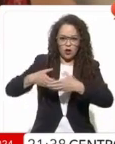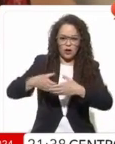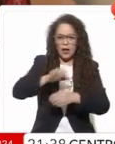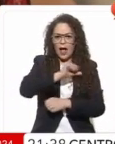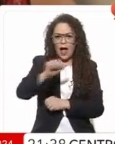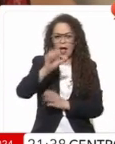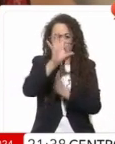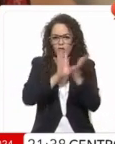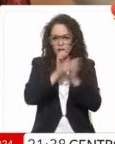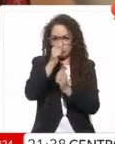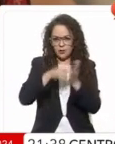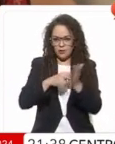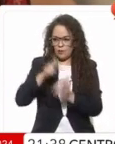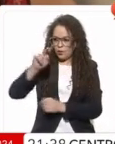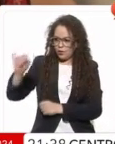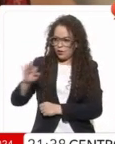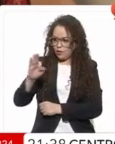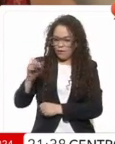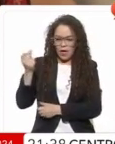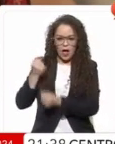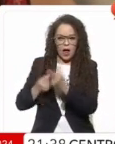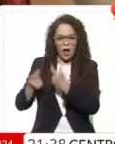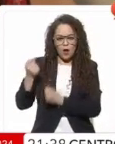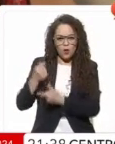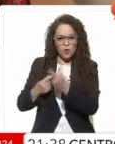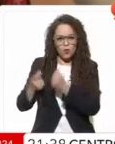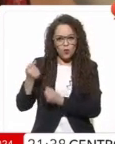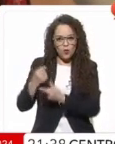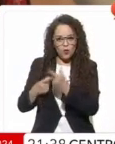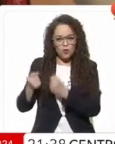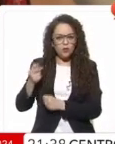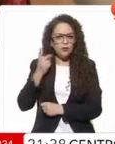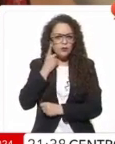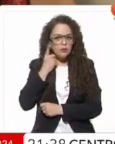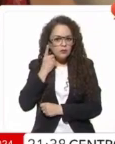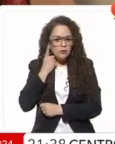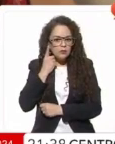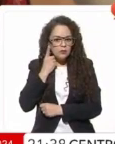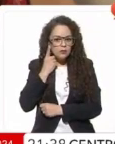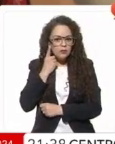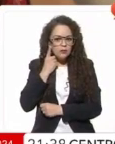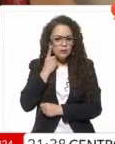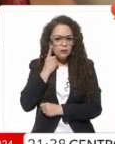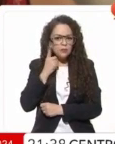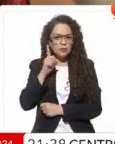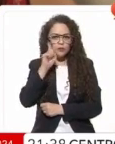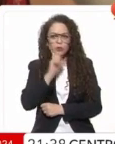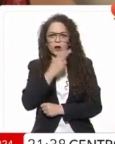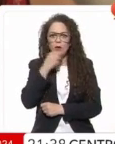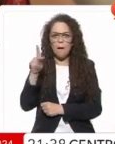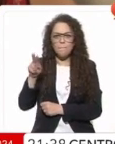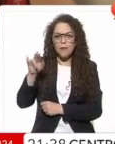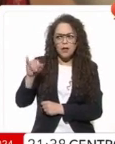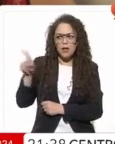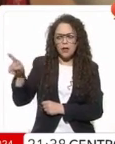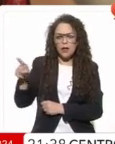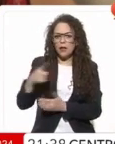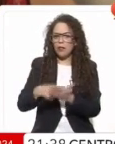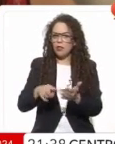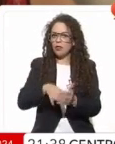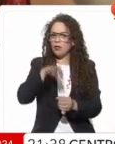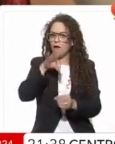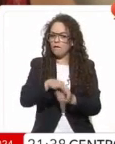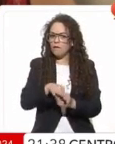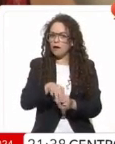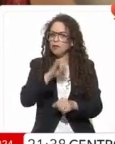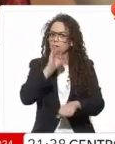Poder Judicial. Hubo algunas sorpresas por parte de legisladores, legisladoras del PRI. La lectura que